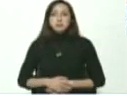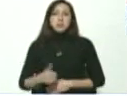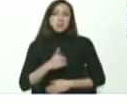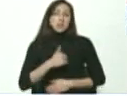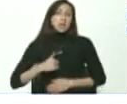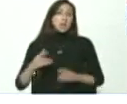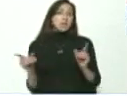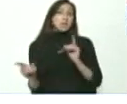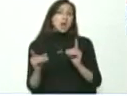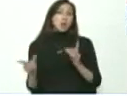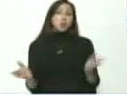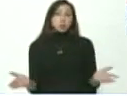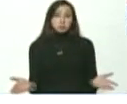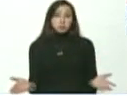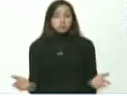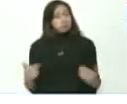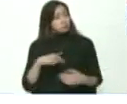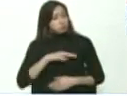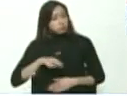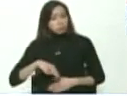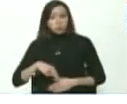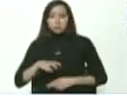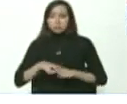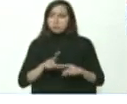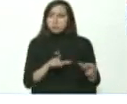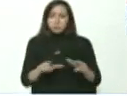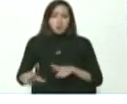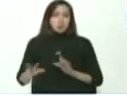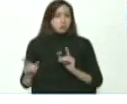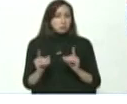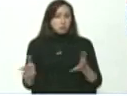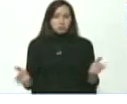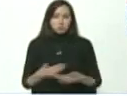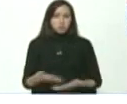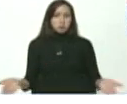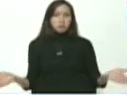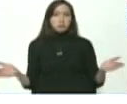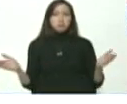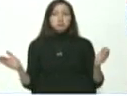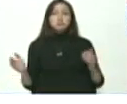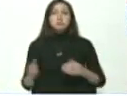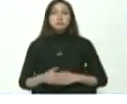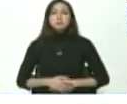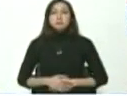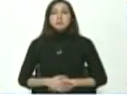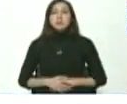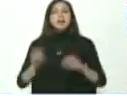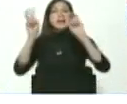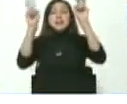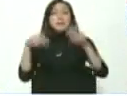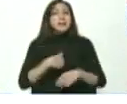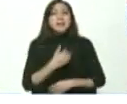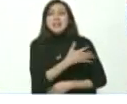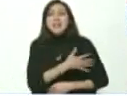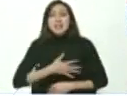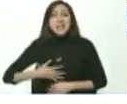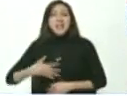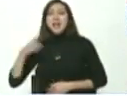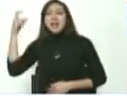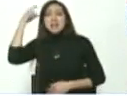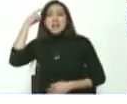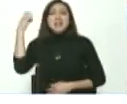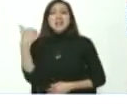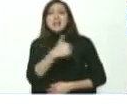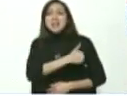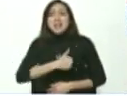diálogo, aquí estamos listos para el diálogo. Del tema que quieran, cuando quieran